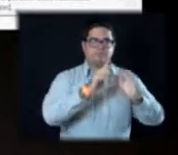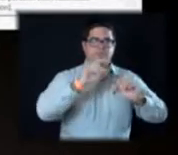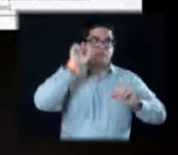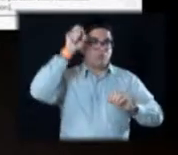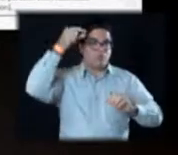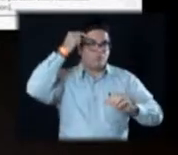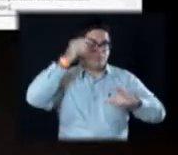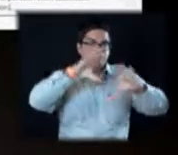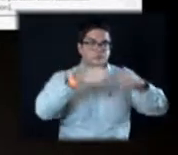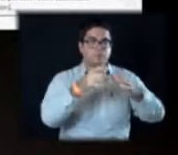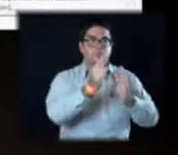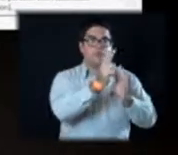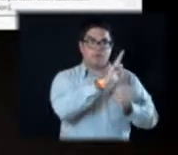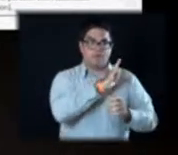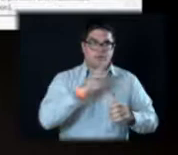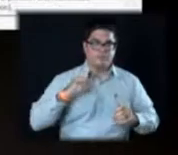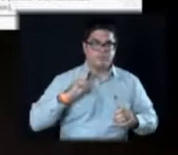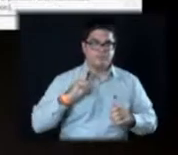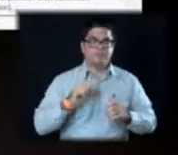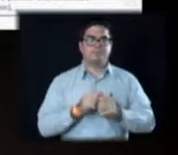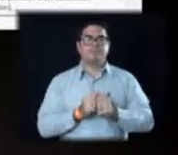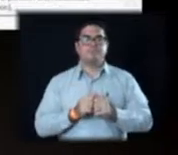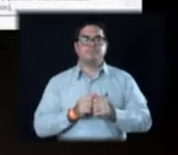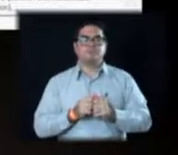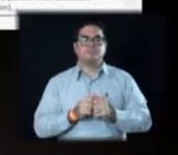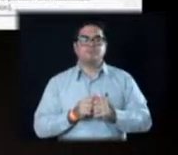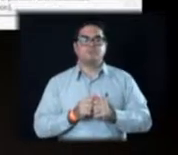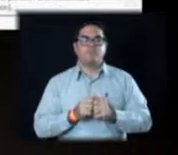diapositiva, hemos excluido información de las